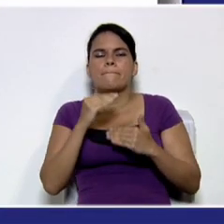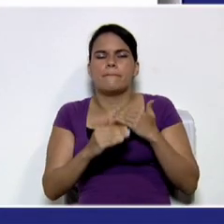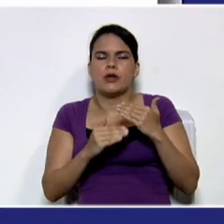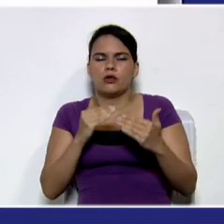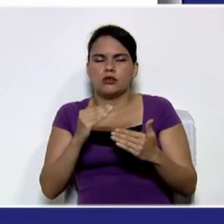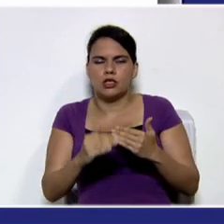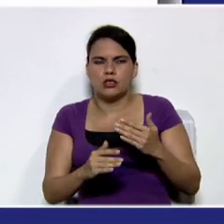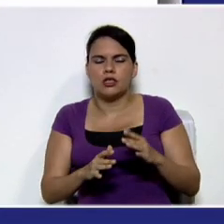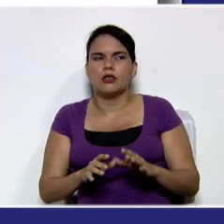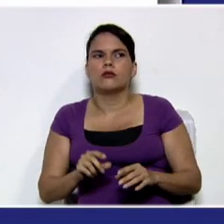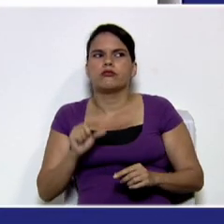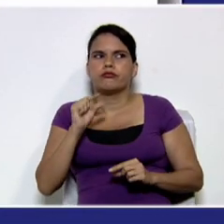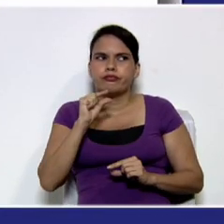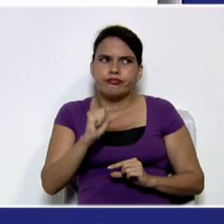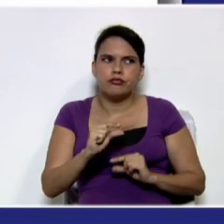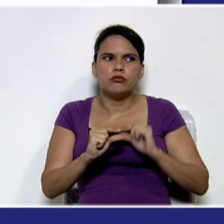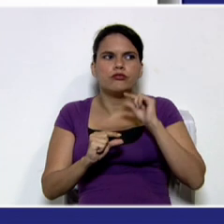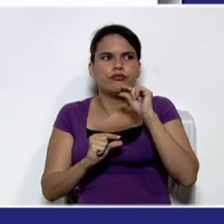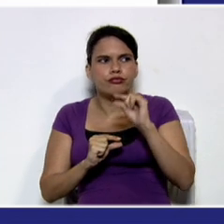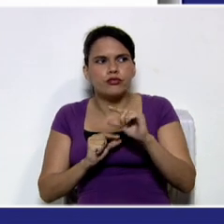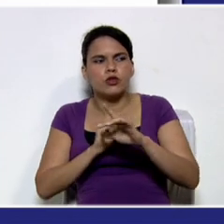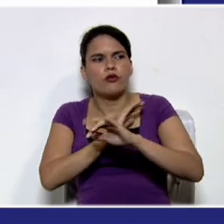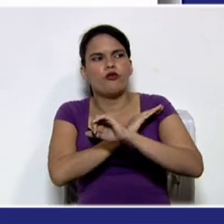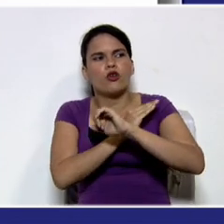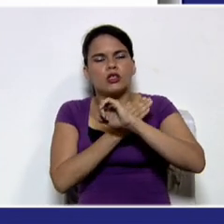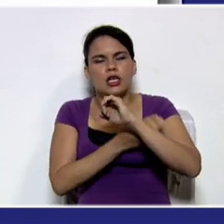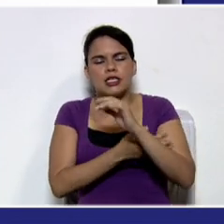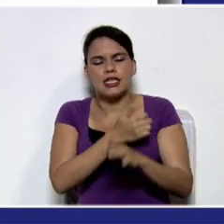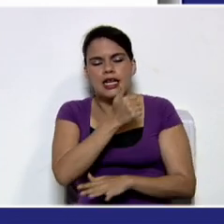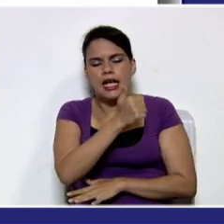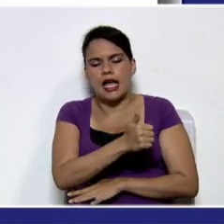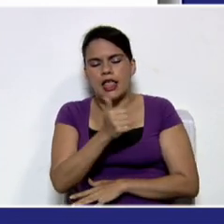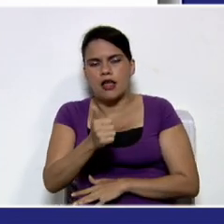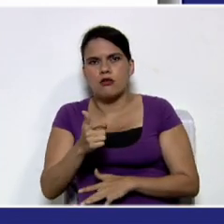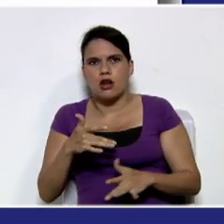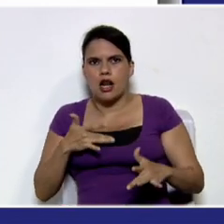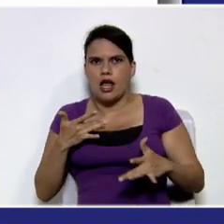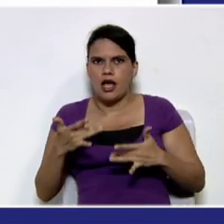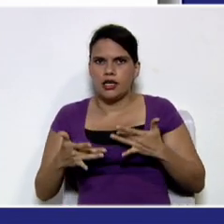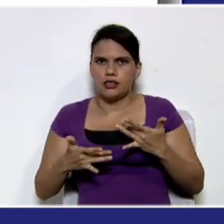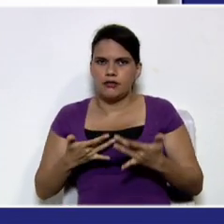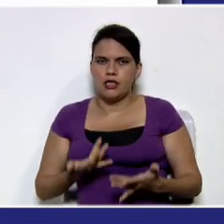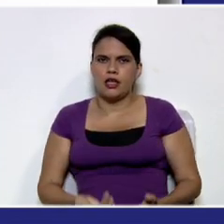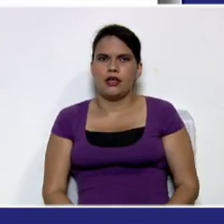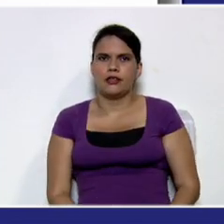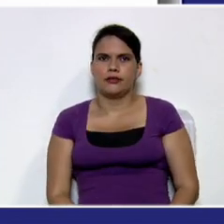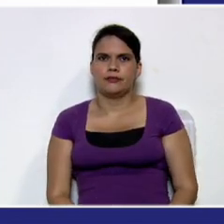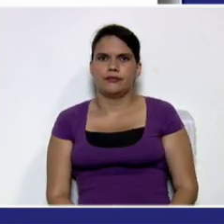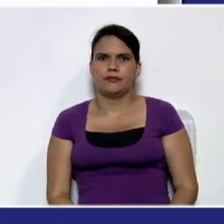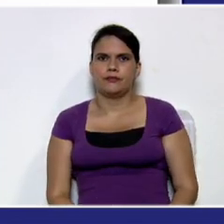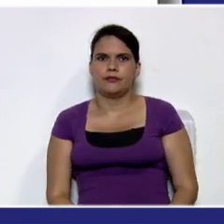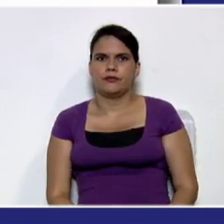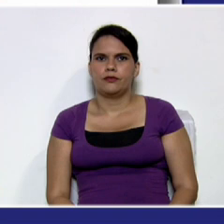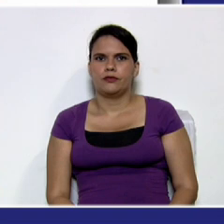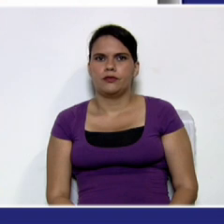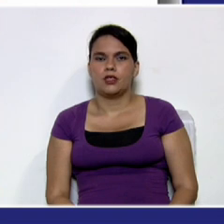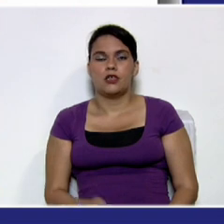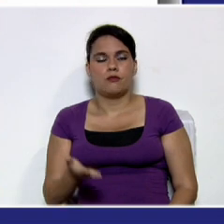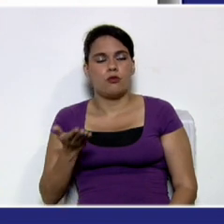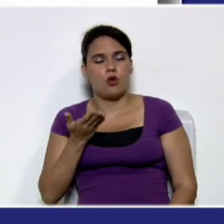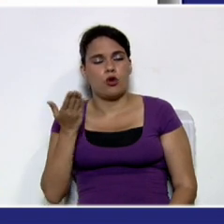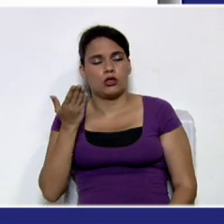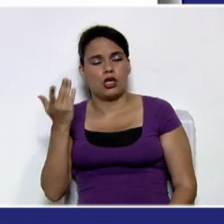ese paso a paso, reforzar cada una de las actividades, contextualizar las actividades es